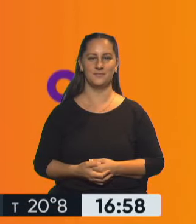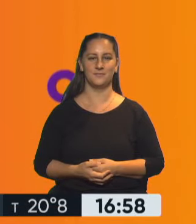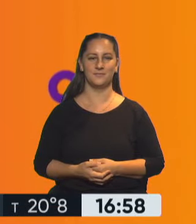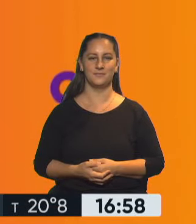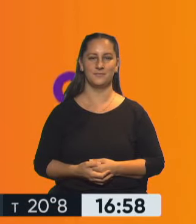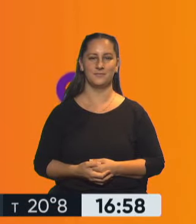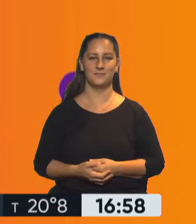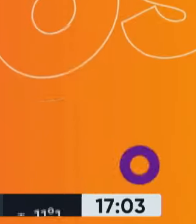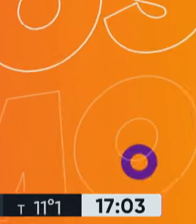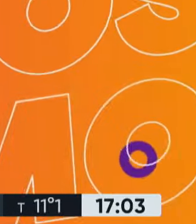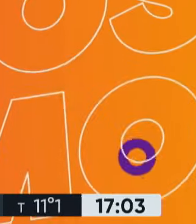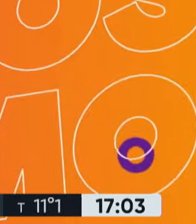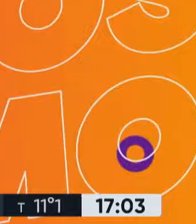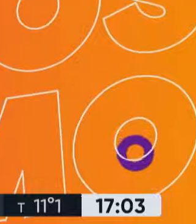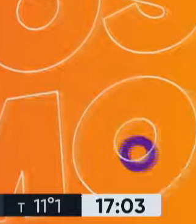sus latidos.